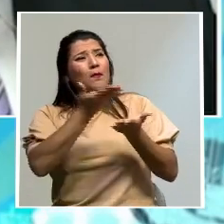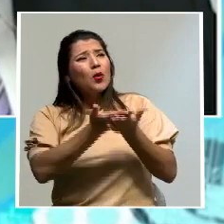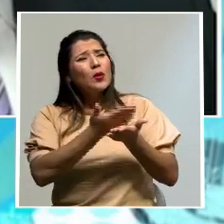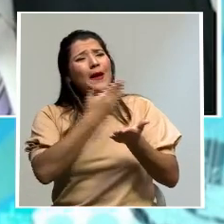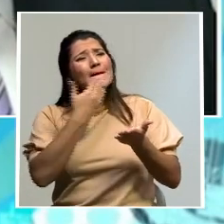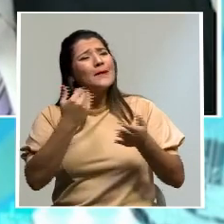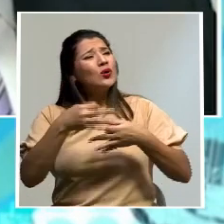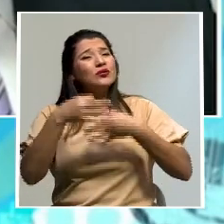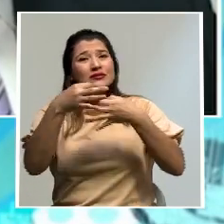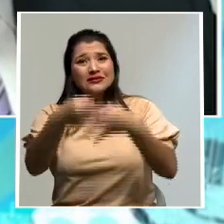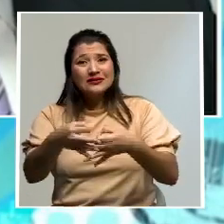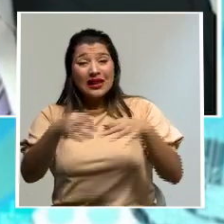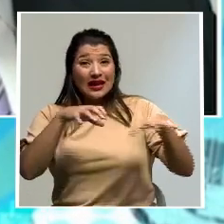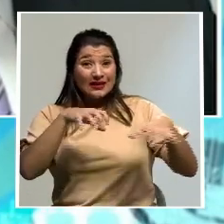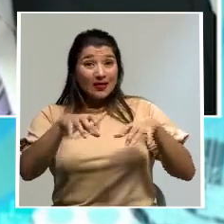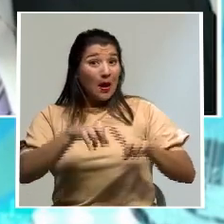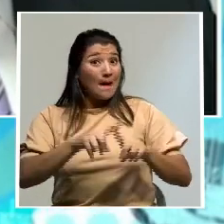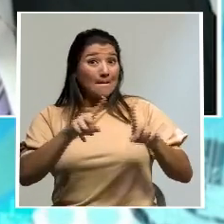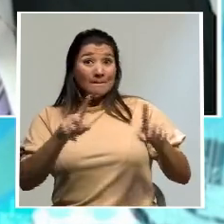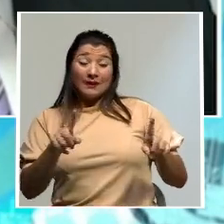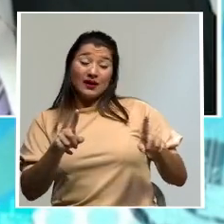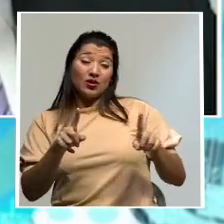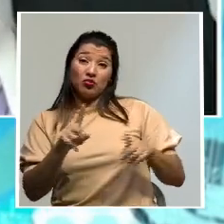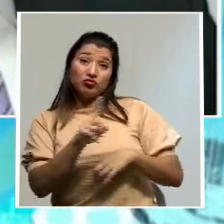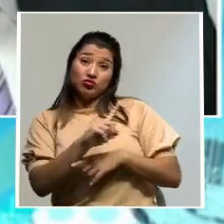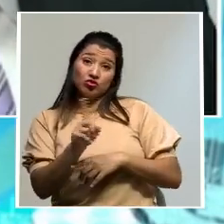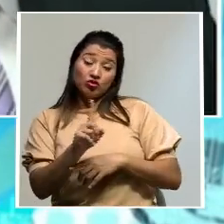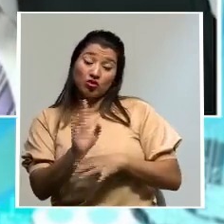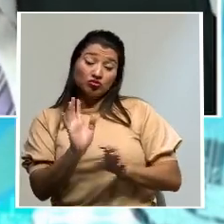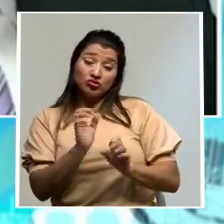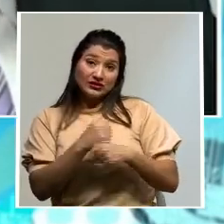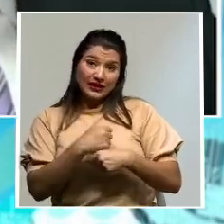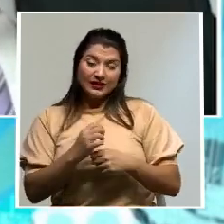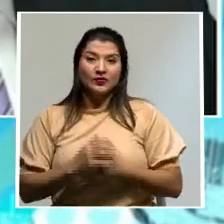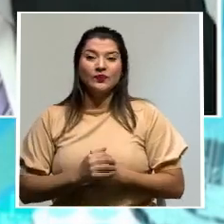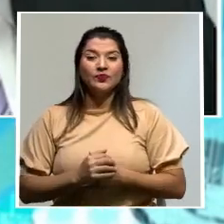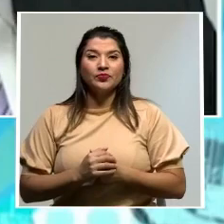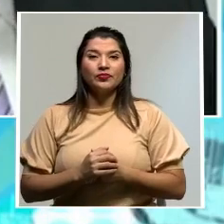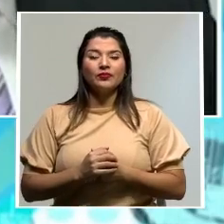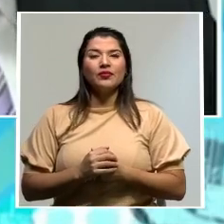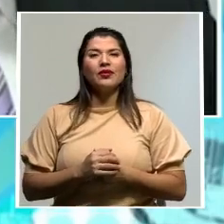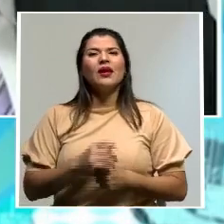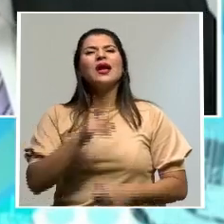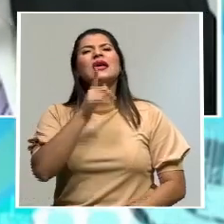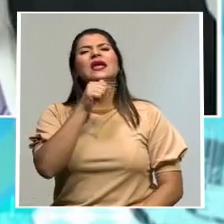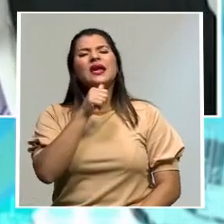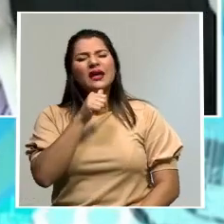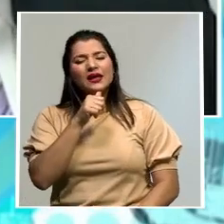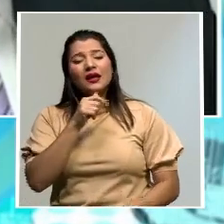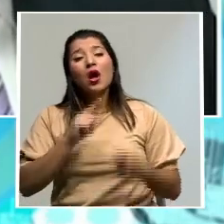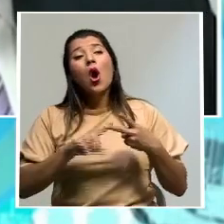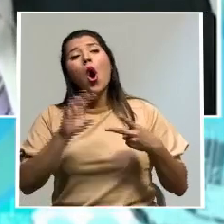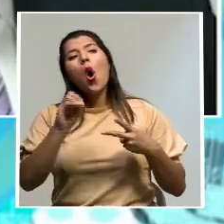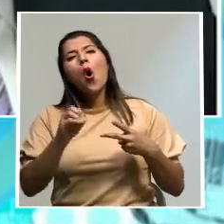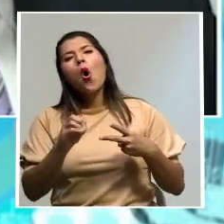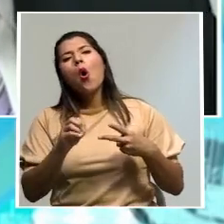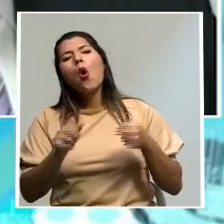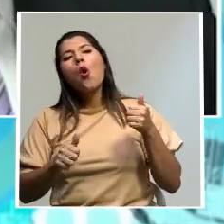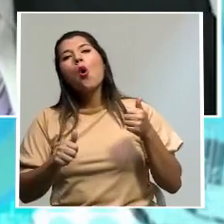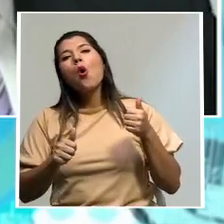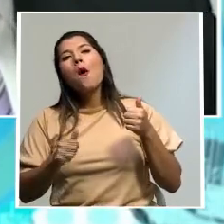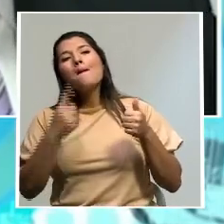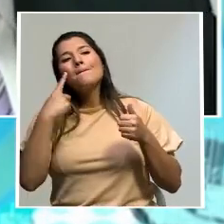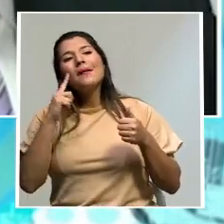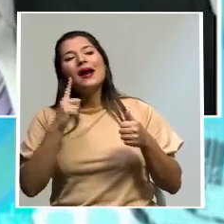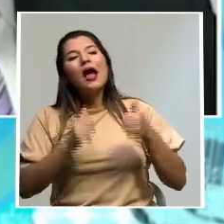esta elección interna, pero esas mociones perdieron el pulso. ¿A quién o a quiénes le